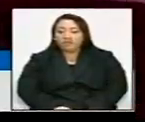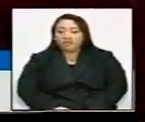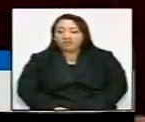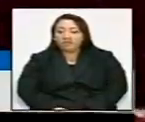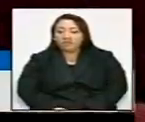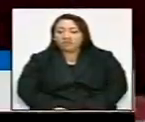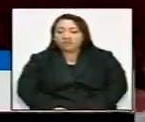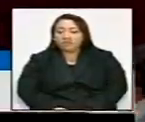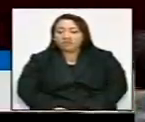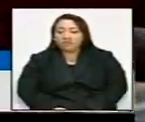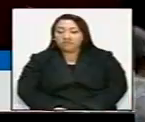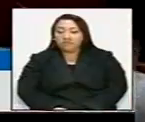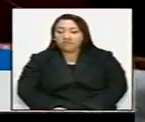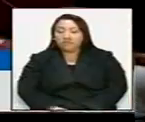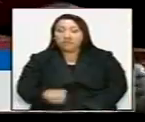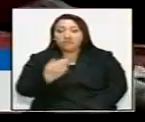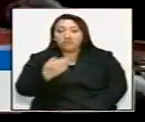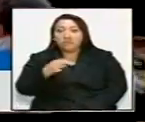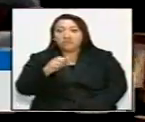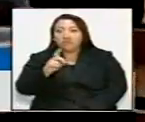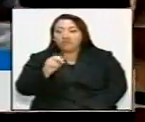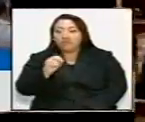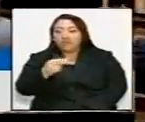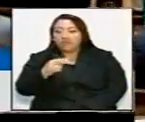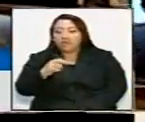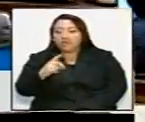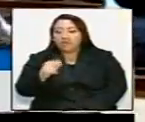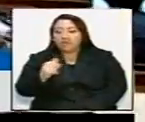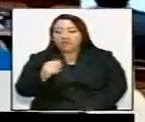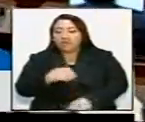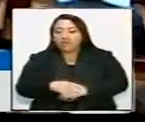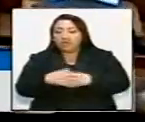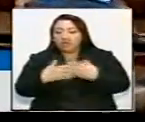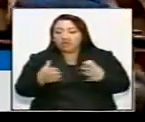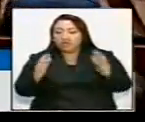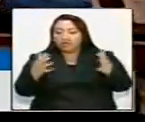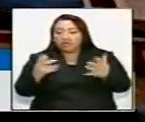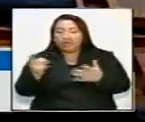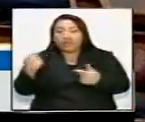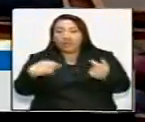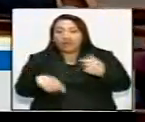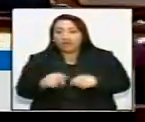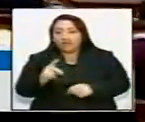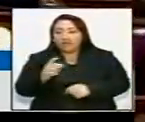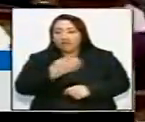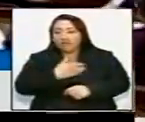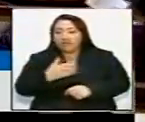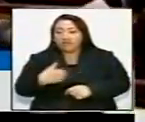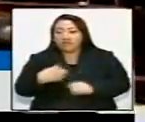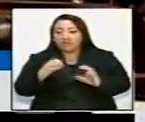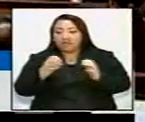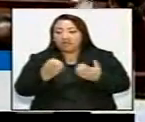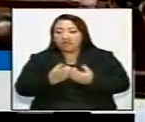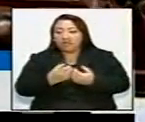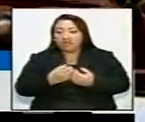Gracias también a la participación del señor Pedro Herrera en esta oportunidad, y también saludamos con fuertes aplausos la presencia del presidente del